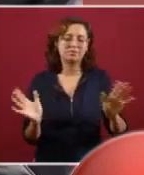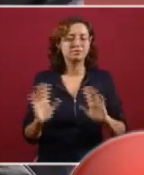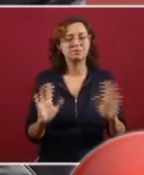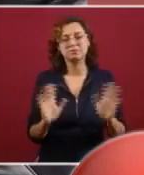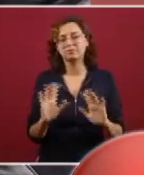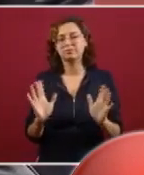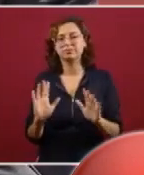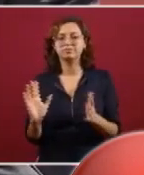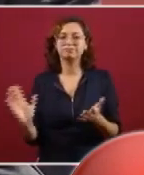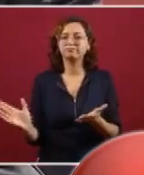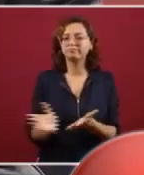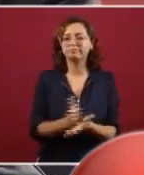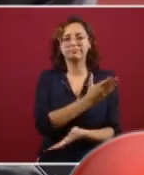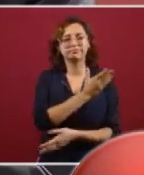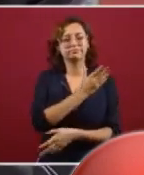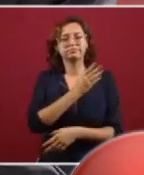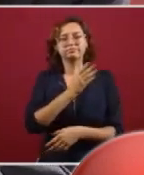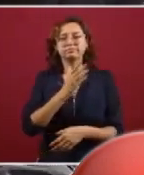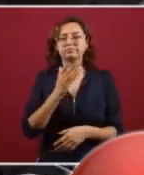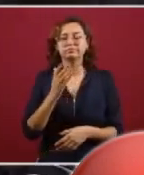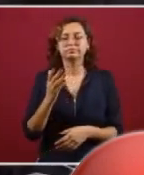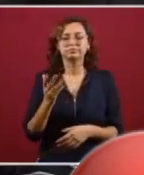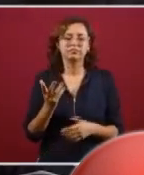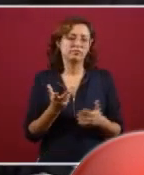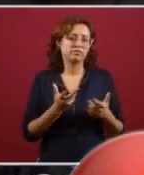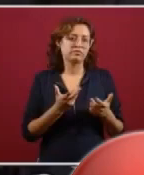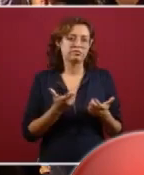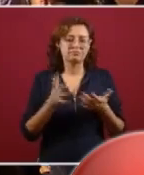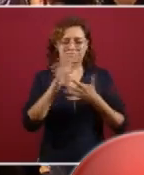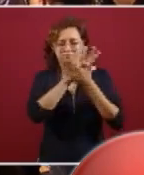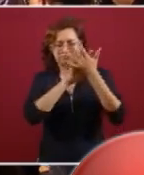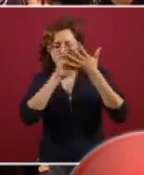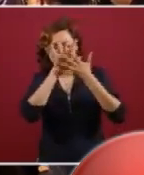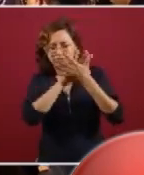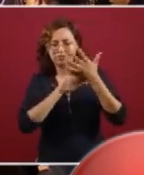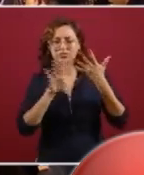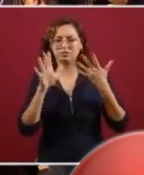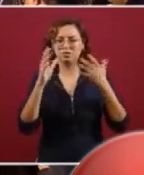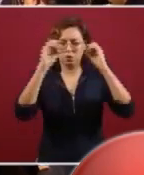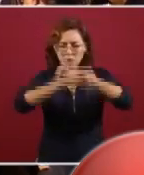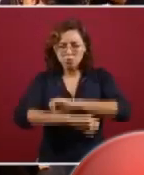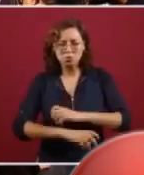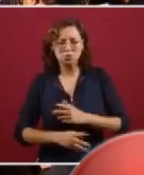eso, pues significaban opacidad,